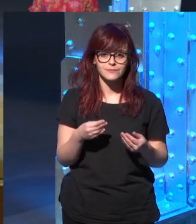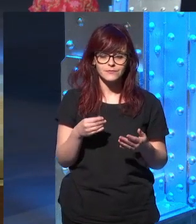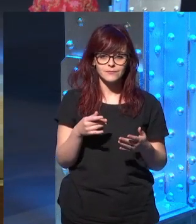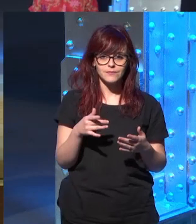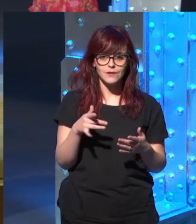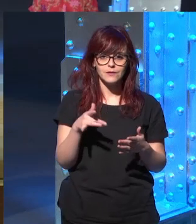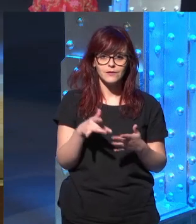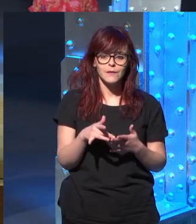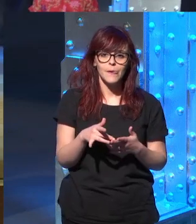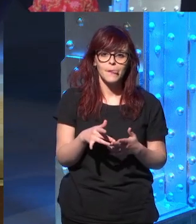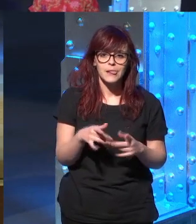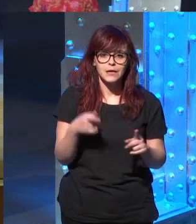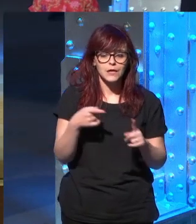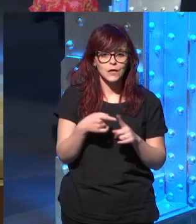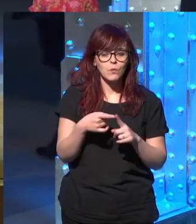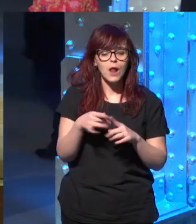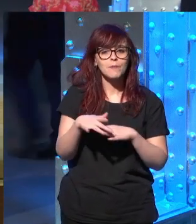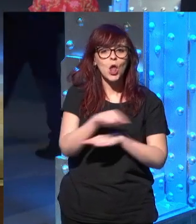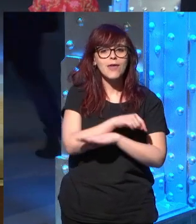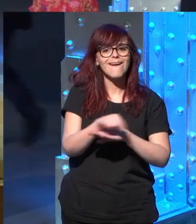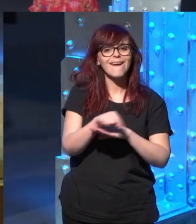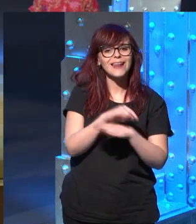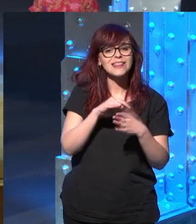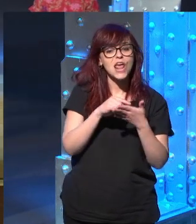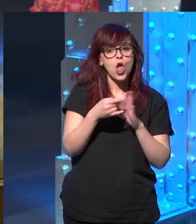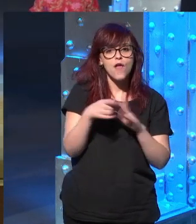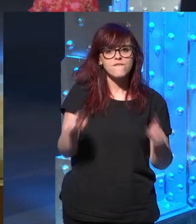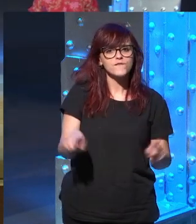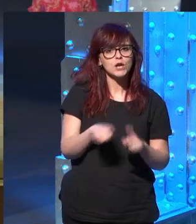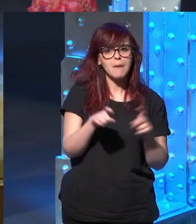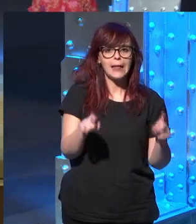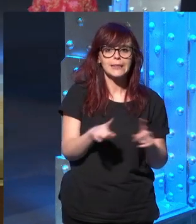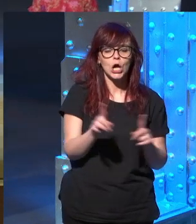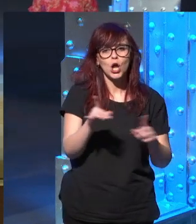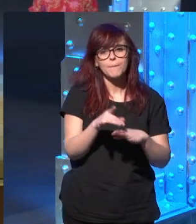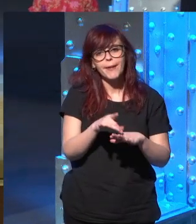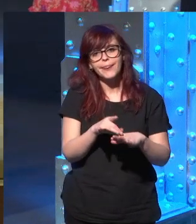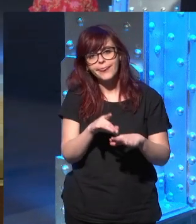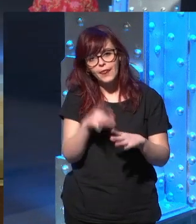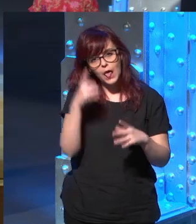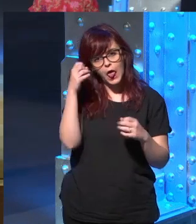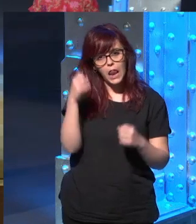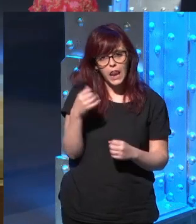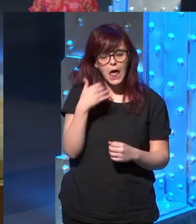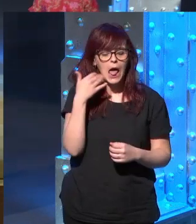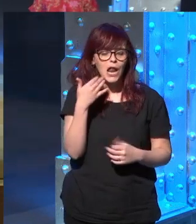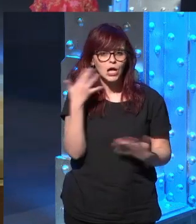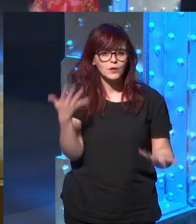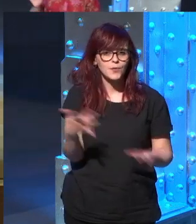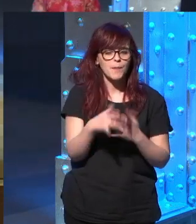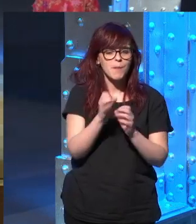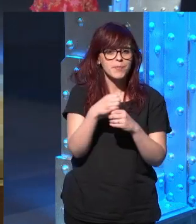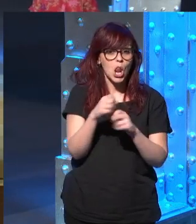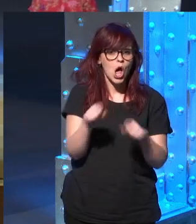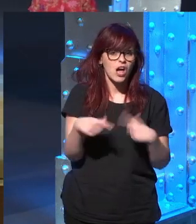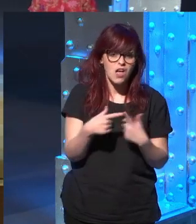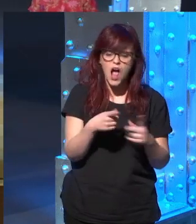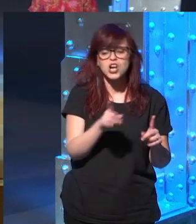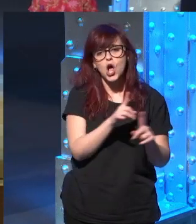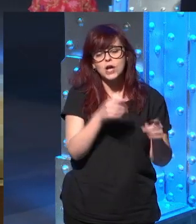todos. Más que otros. Ya es un tópico. Aquel que estudia ingeniería informática no le dicen, no lo por eso, haga, ingeniería no y medicina, no sé, pero no. De biología, no lo